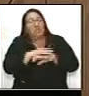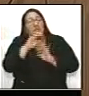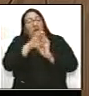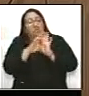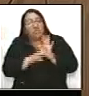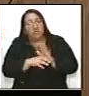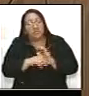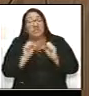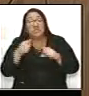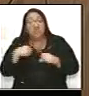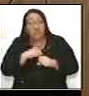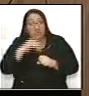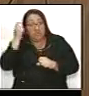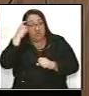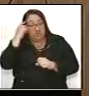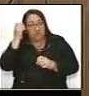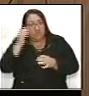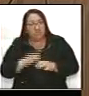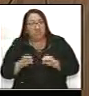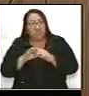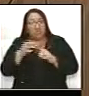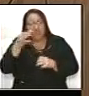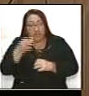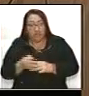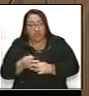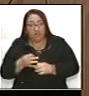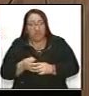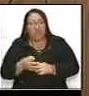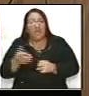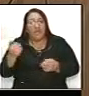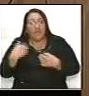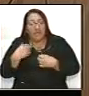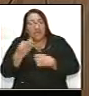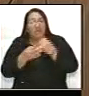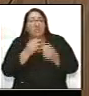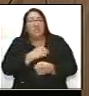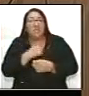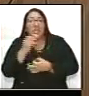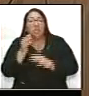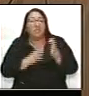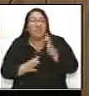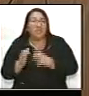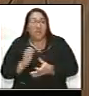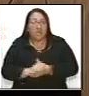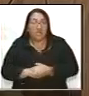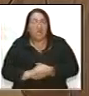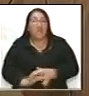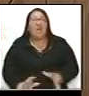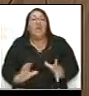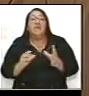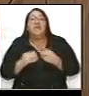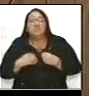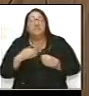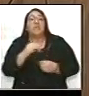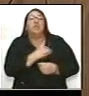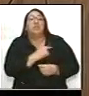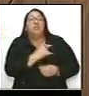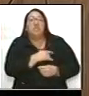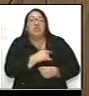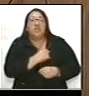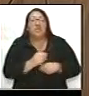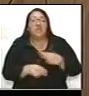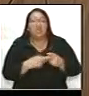También, si tomamos en cuenta la primacía de la realidad, se tiene que el Ministerio de Economía y Finanzas reconoce a la Universidad